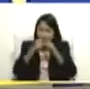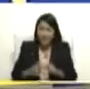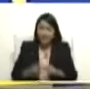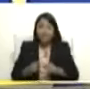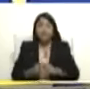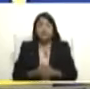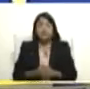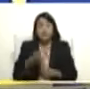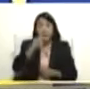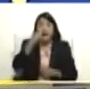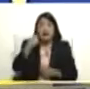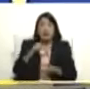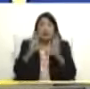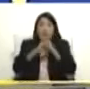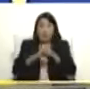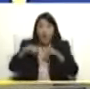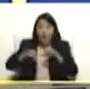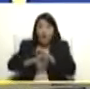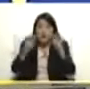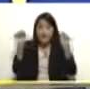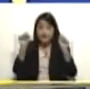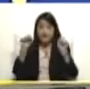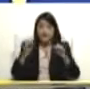Ayer en la noche, hoy en la mañana,